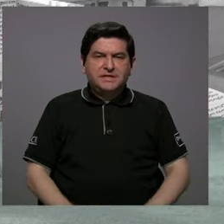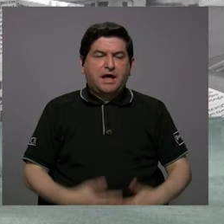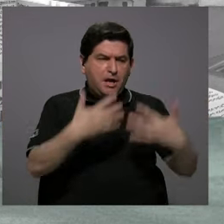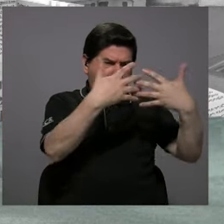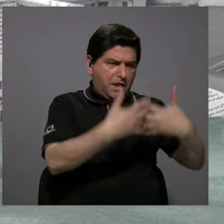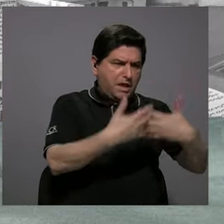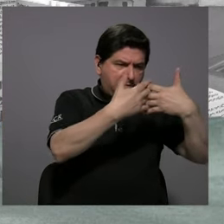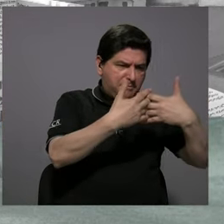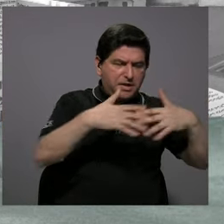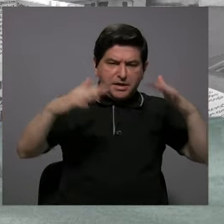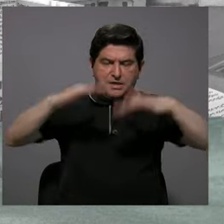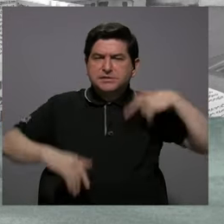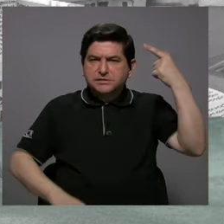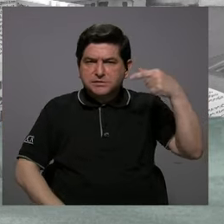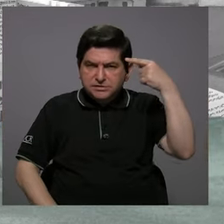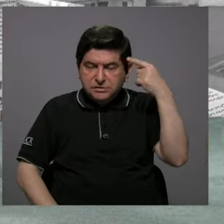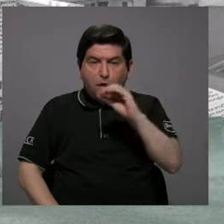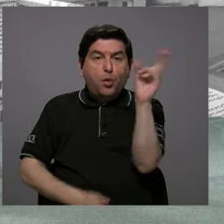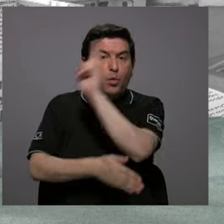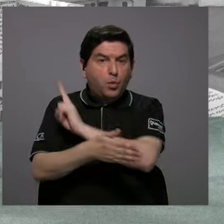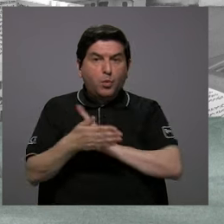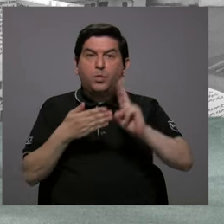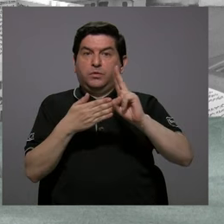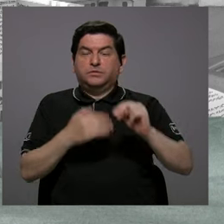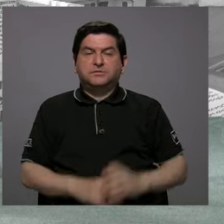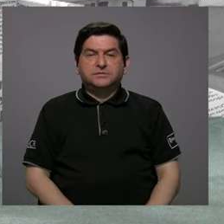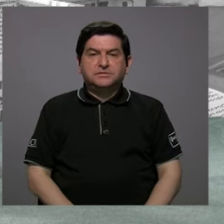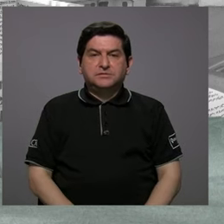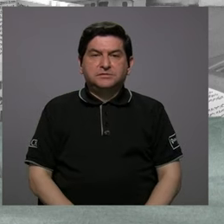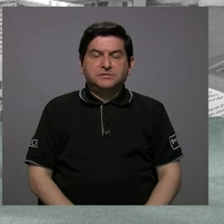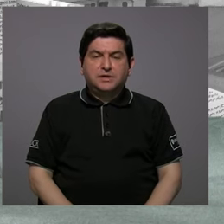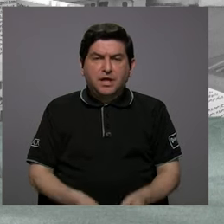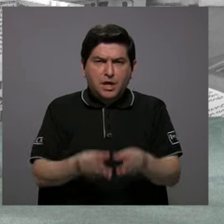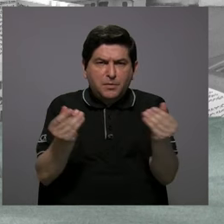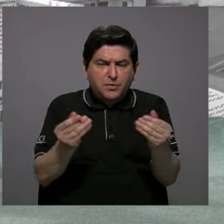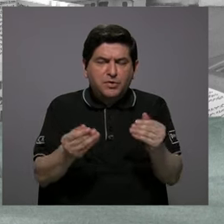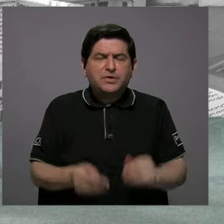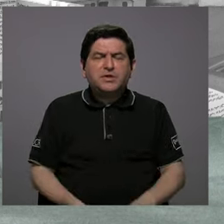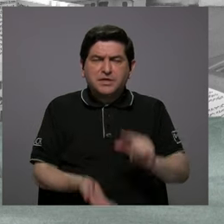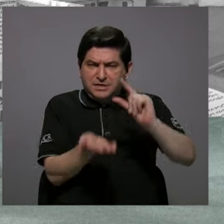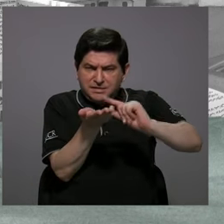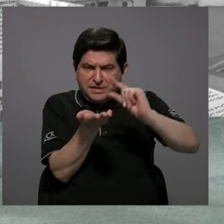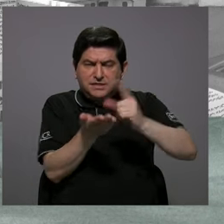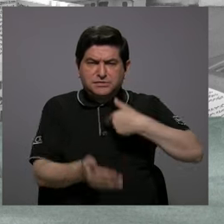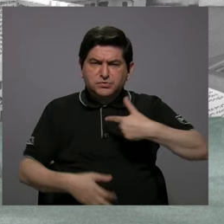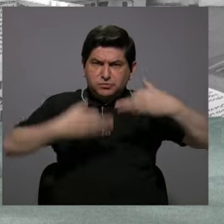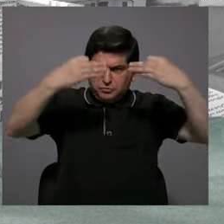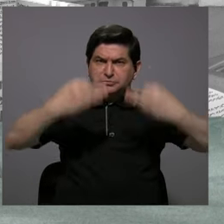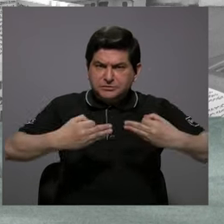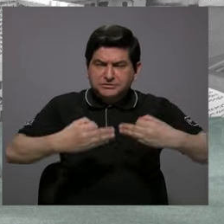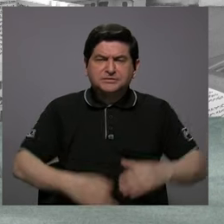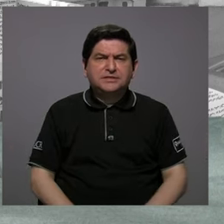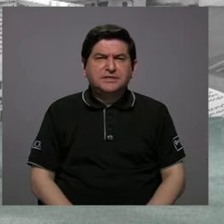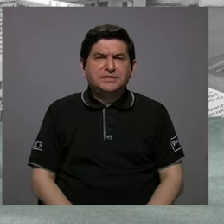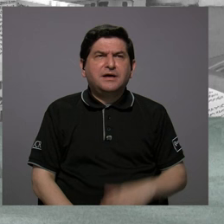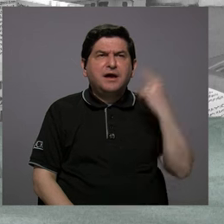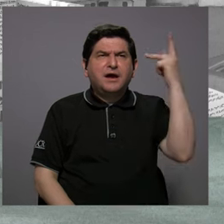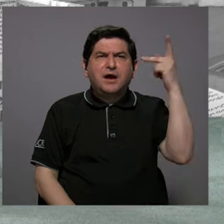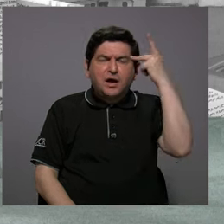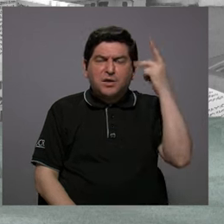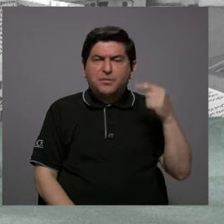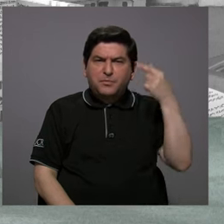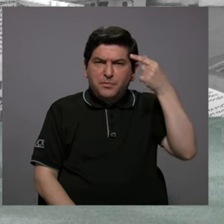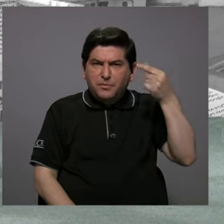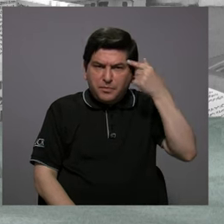empresa en el ámbito gubernamental o en la universidad desde generar una tesis uno está tomando decisiones generó una política de